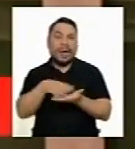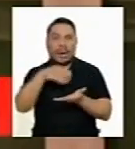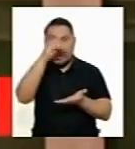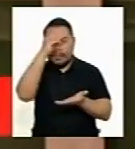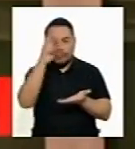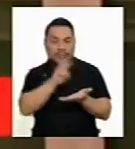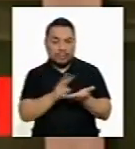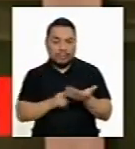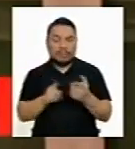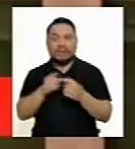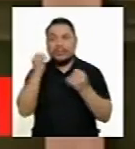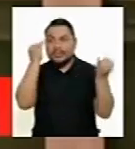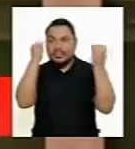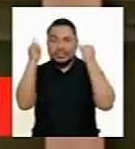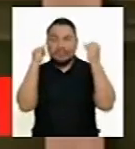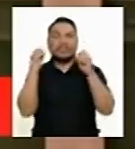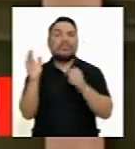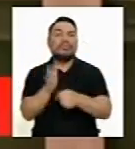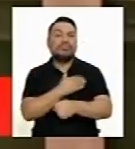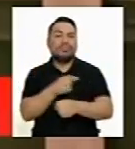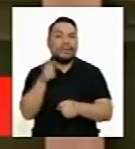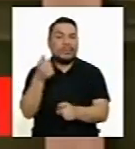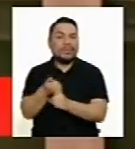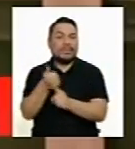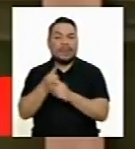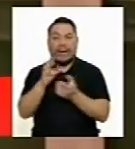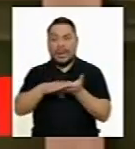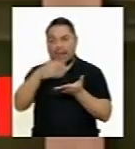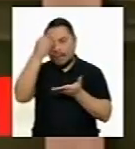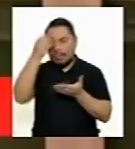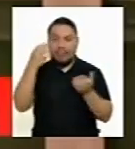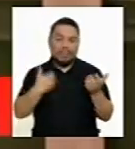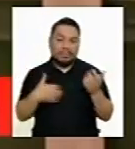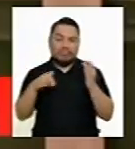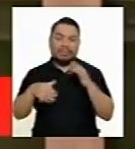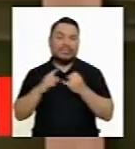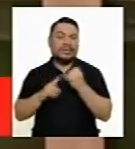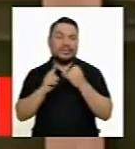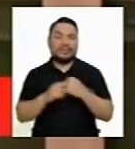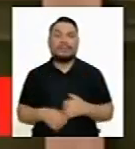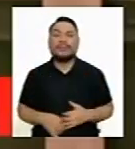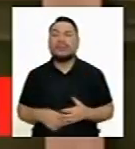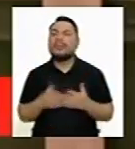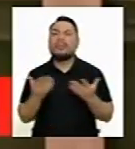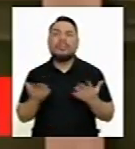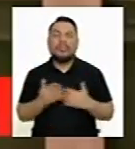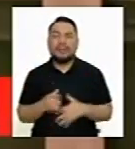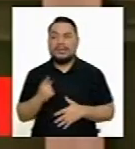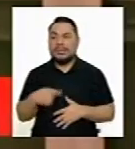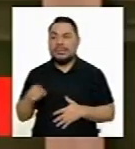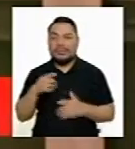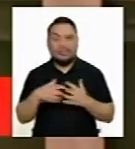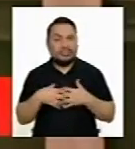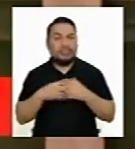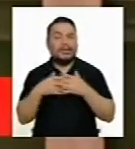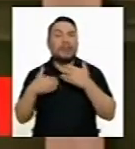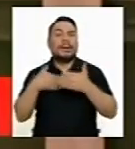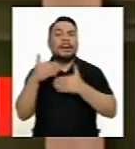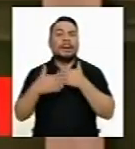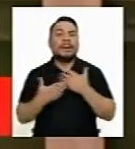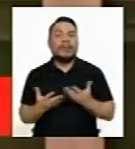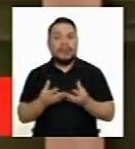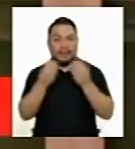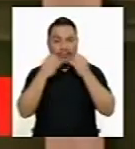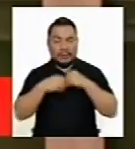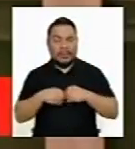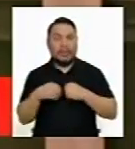interpretación musical y la creación musical. ¿Todo esto para qué? Justamente para desarrollar o fortalecer sus procesos de educación